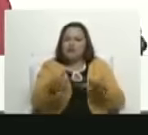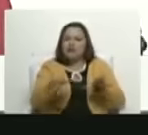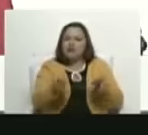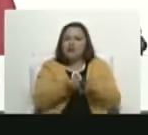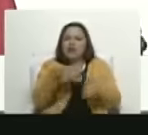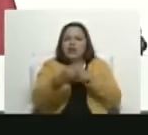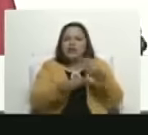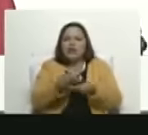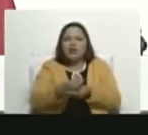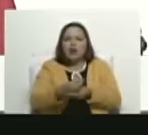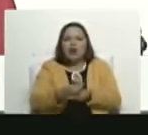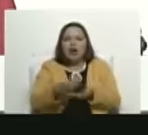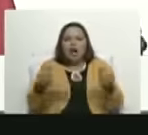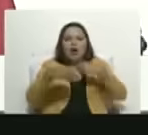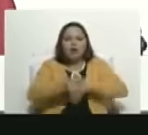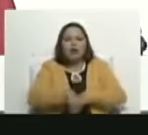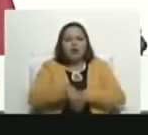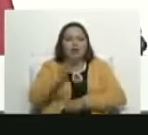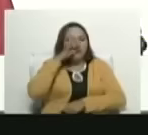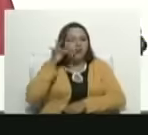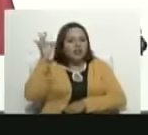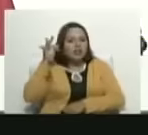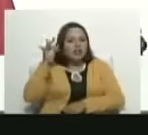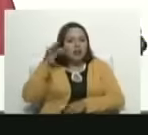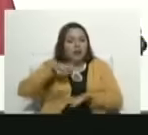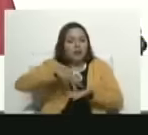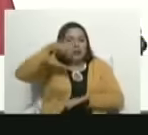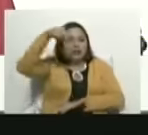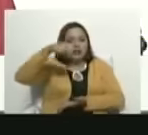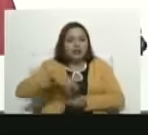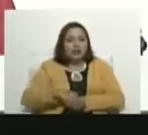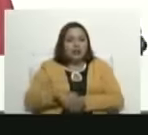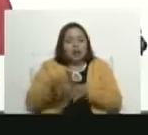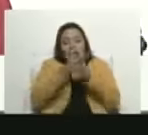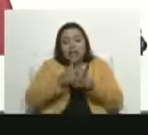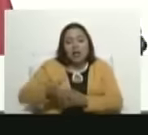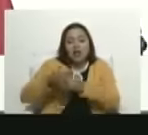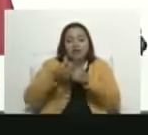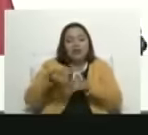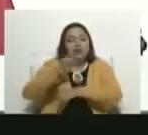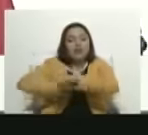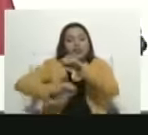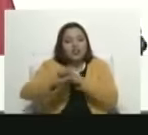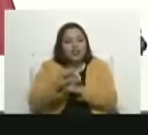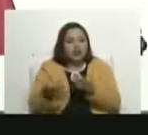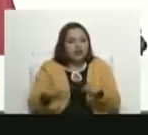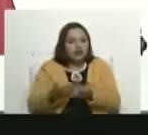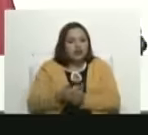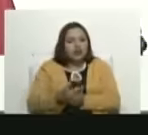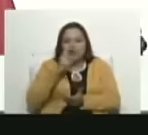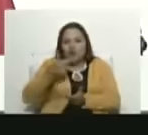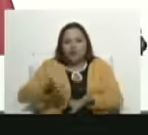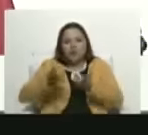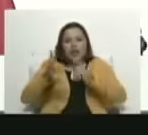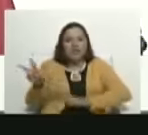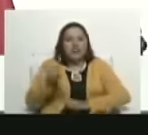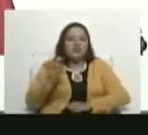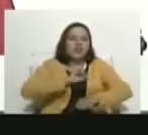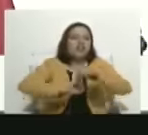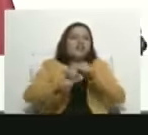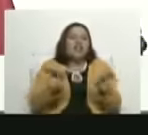laudo arbitral de París, que Estados Unidos no representó y no dejaron que Venezuela se